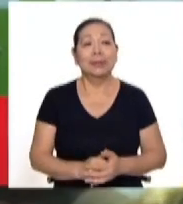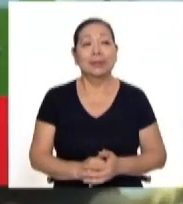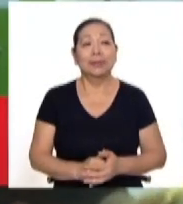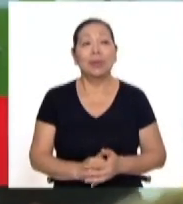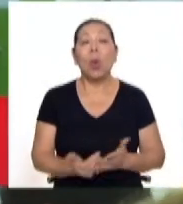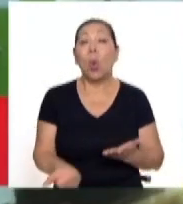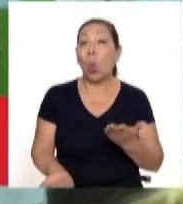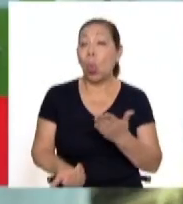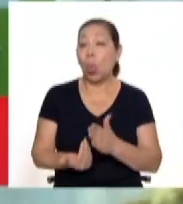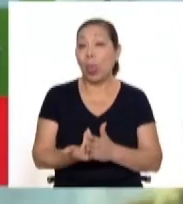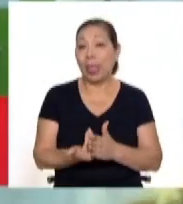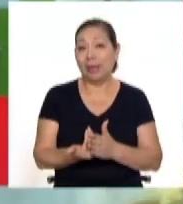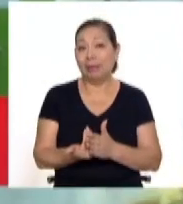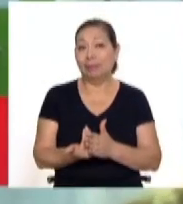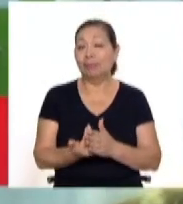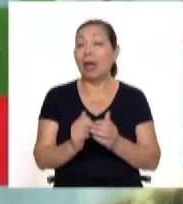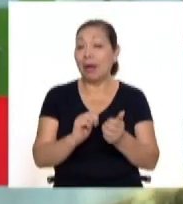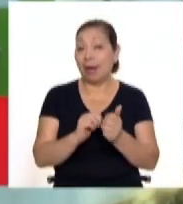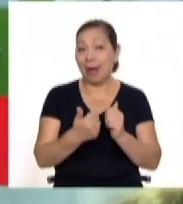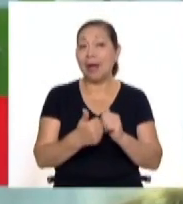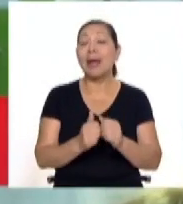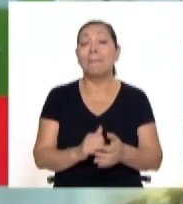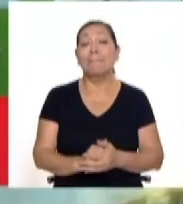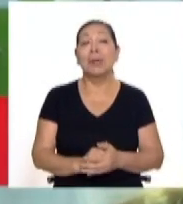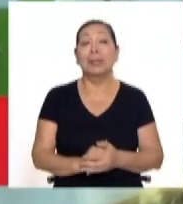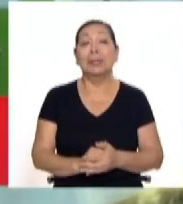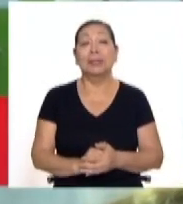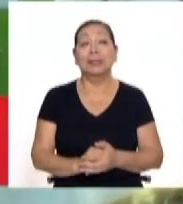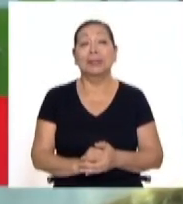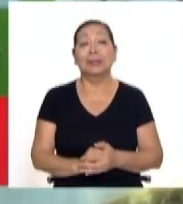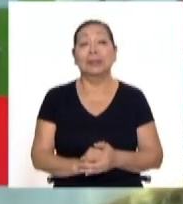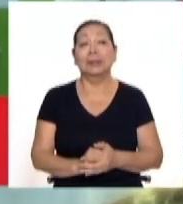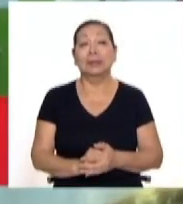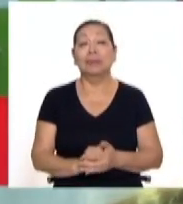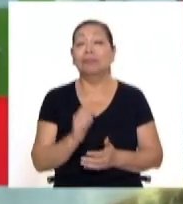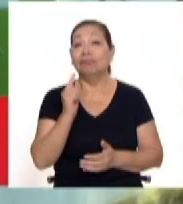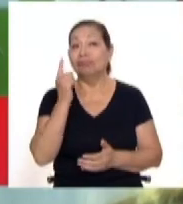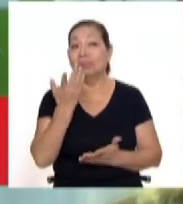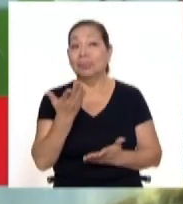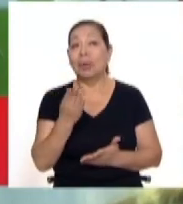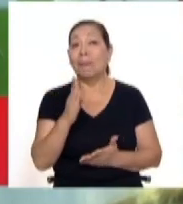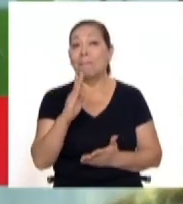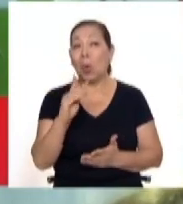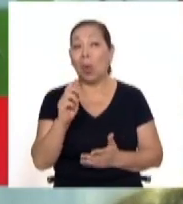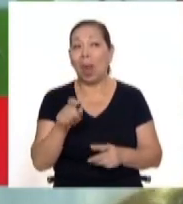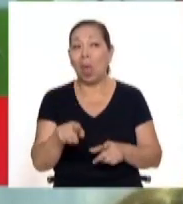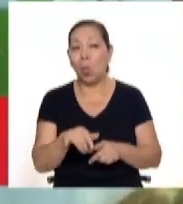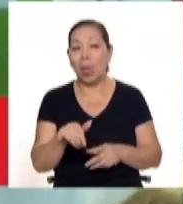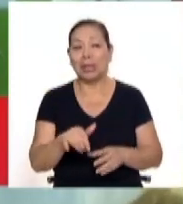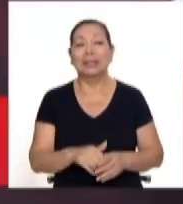nueva etapa de la Cuarta Transformación tiene rostro de mujer.